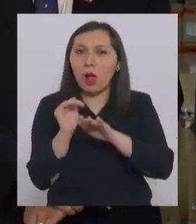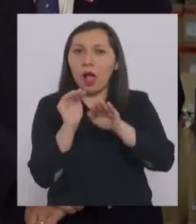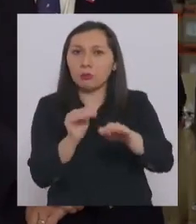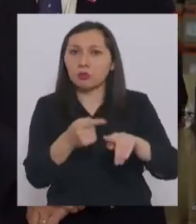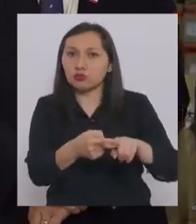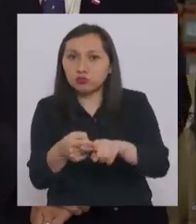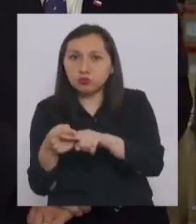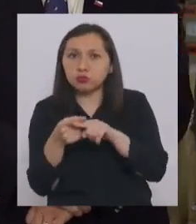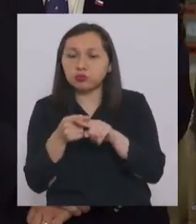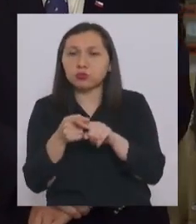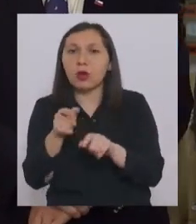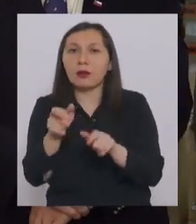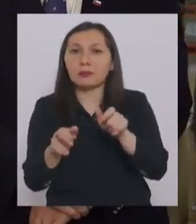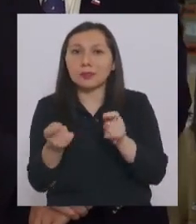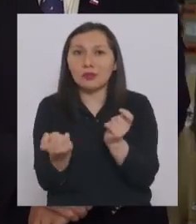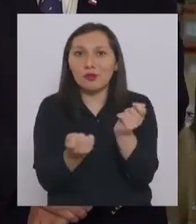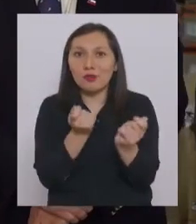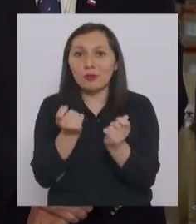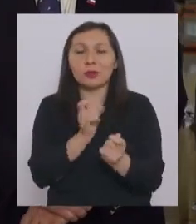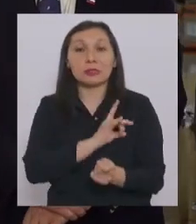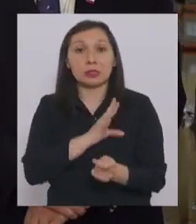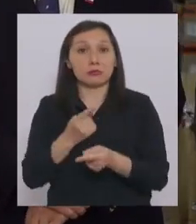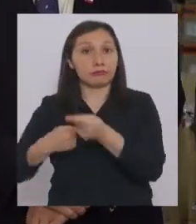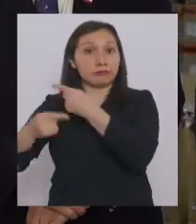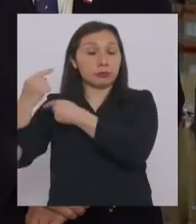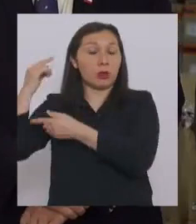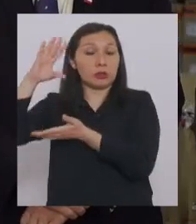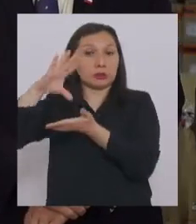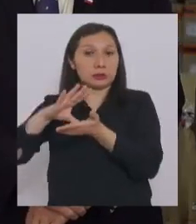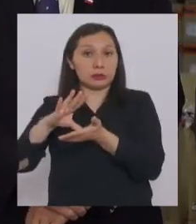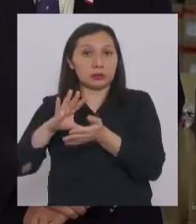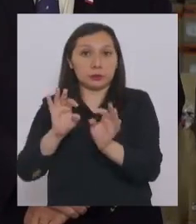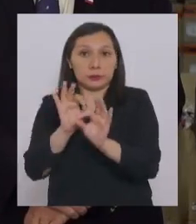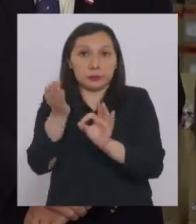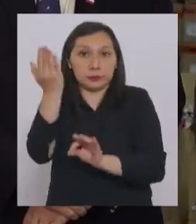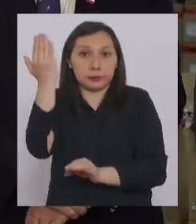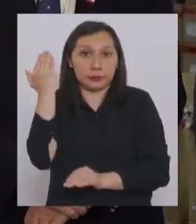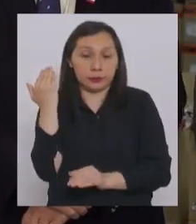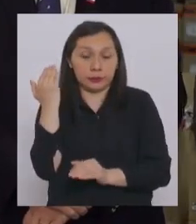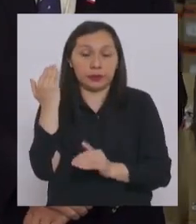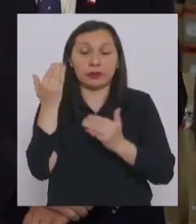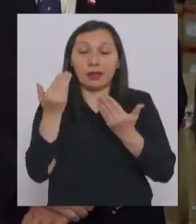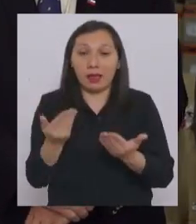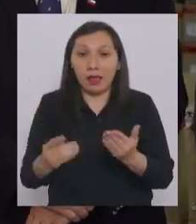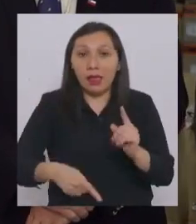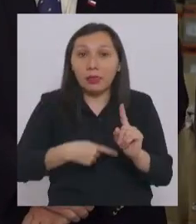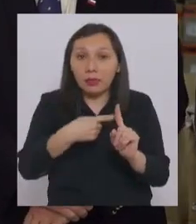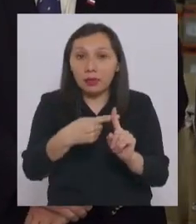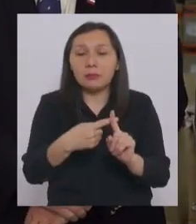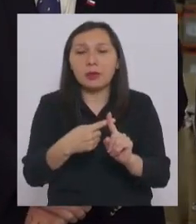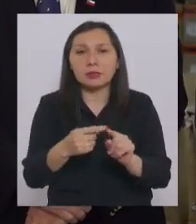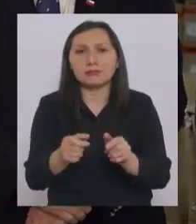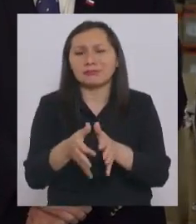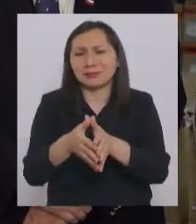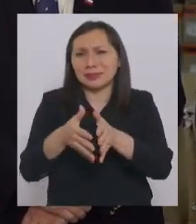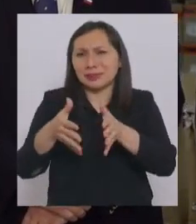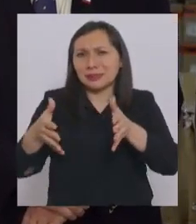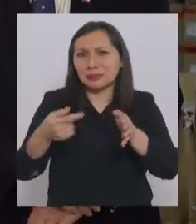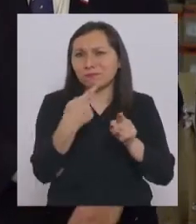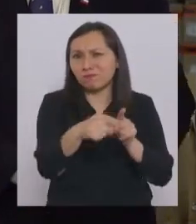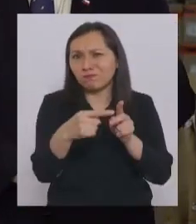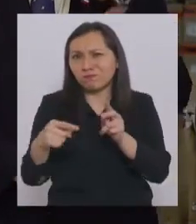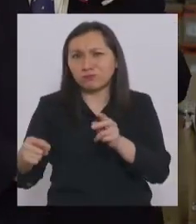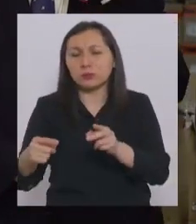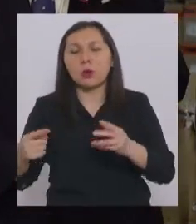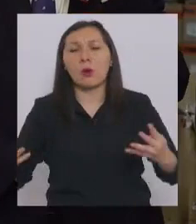y económico para las familias chilenas en la historia de nuestro país. Y que además es una de las más amplias y más